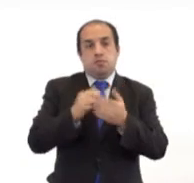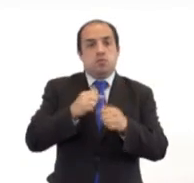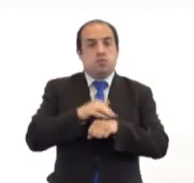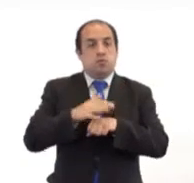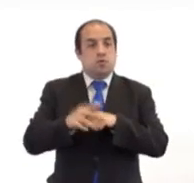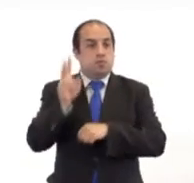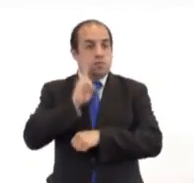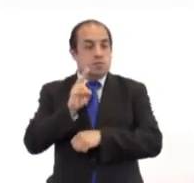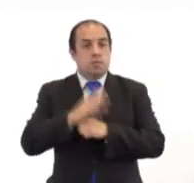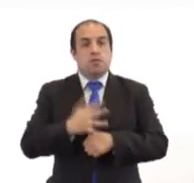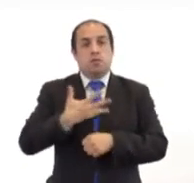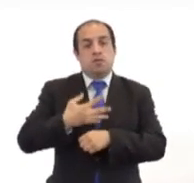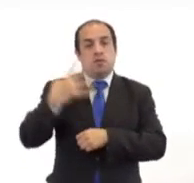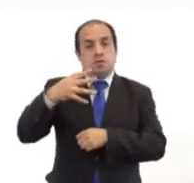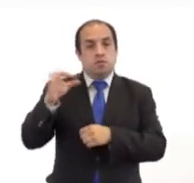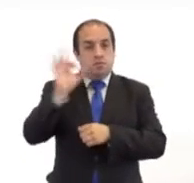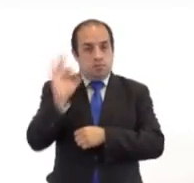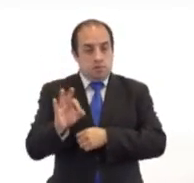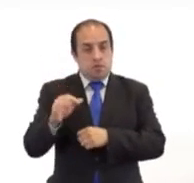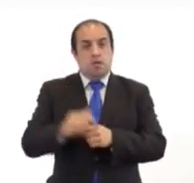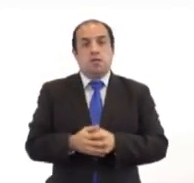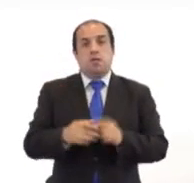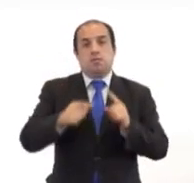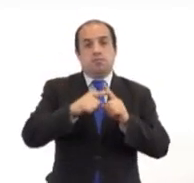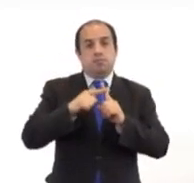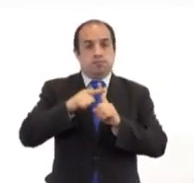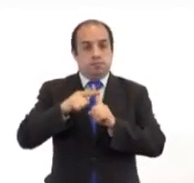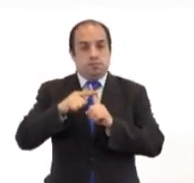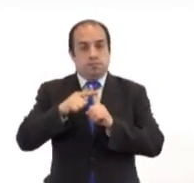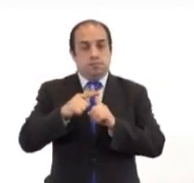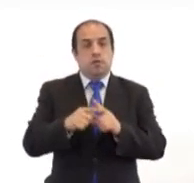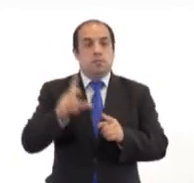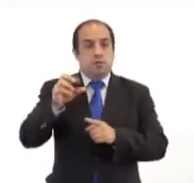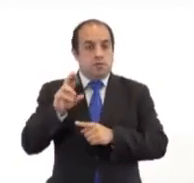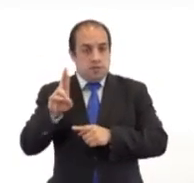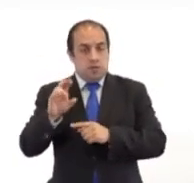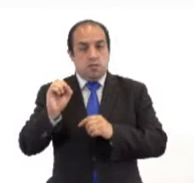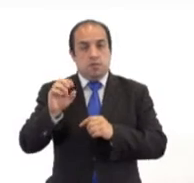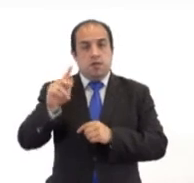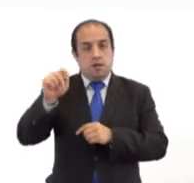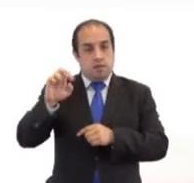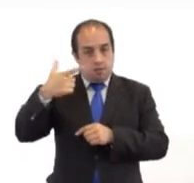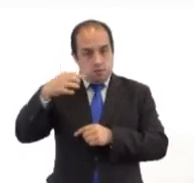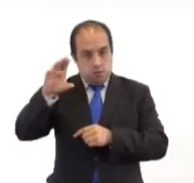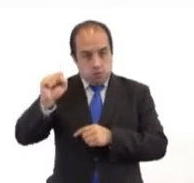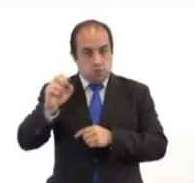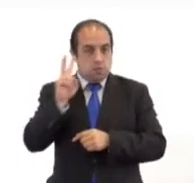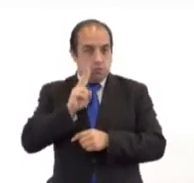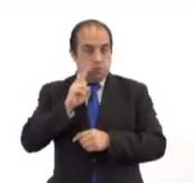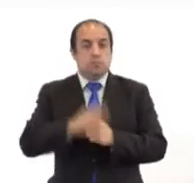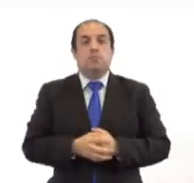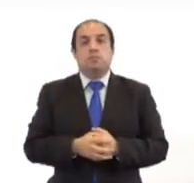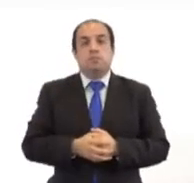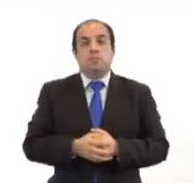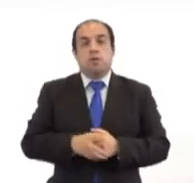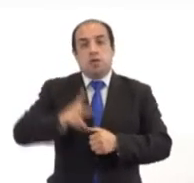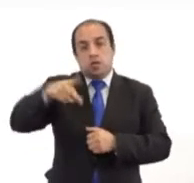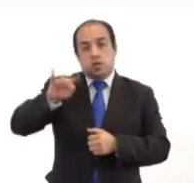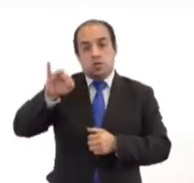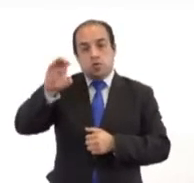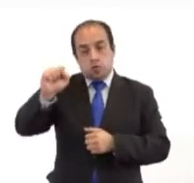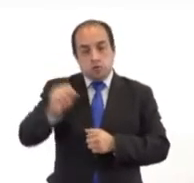en la suma de la positividad de pruebas de PCR de laboratorio, así como las pruebas de antígenos. Siguiente. En el caso de kioscos